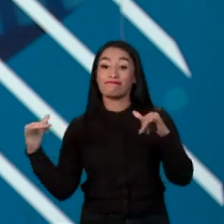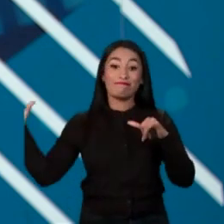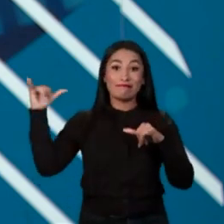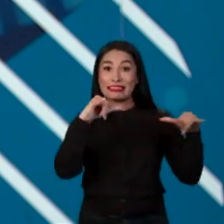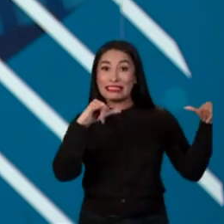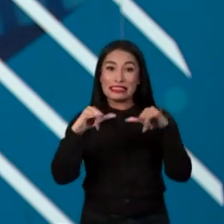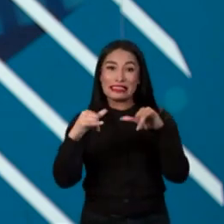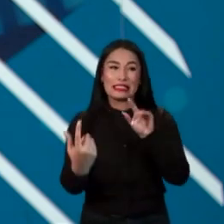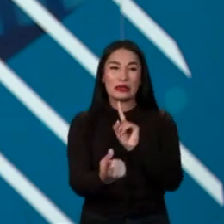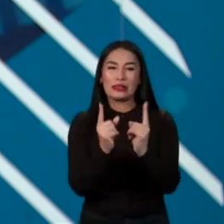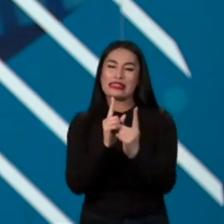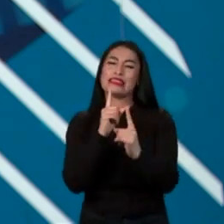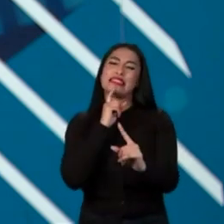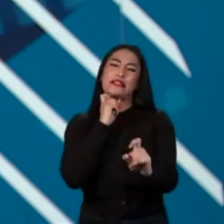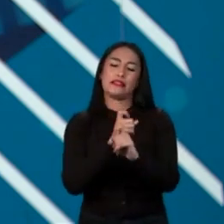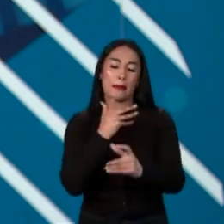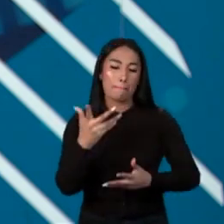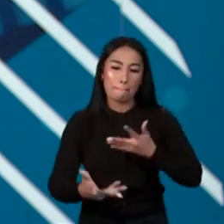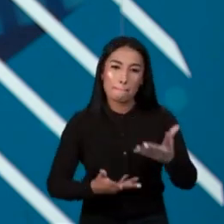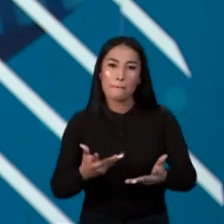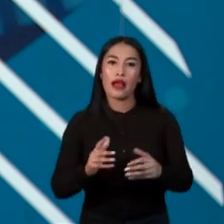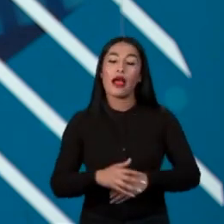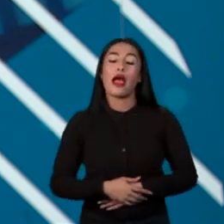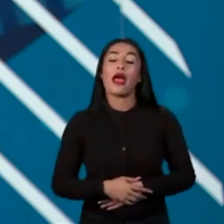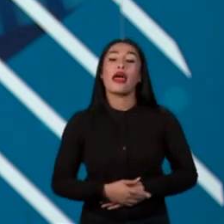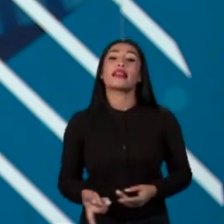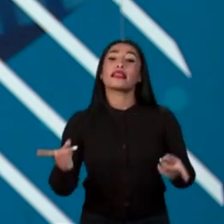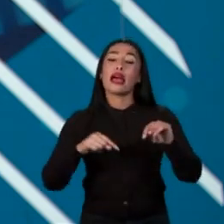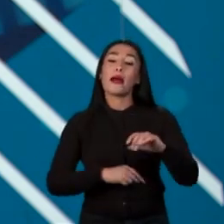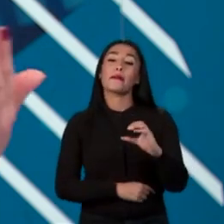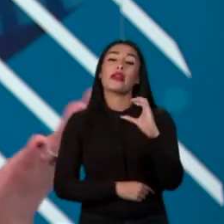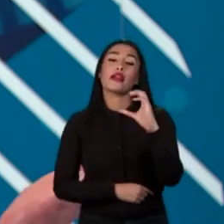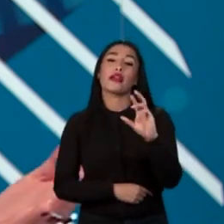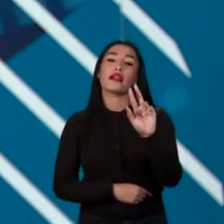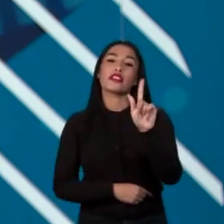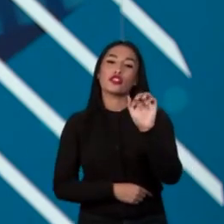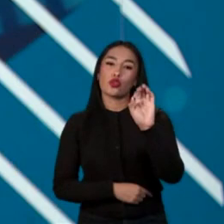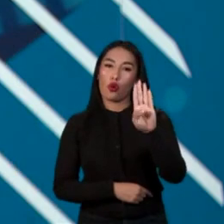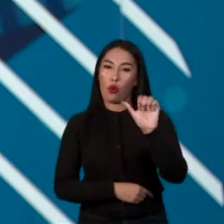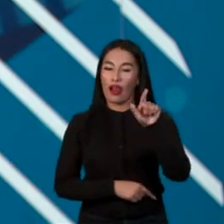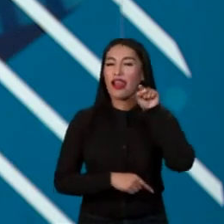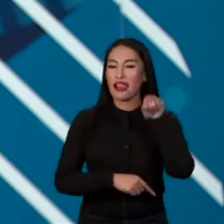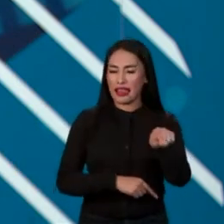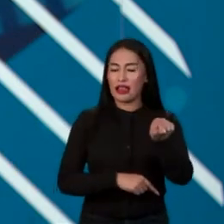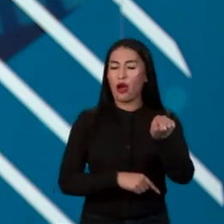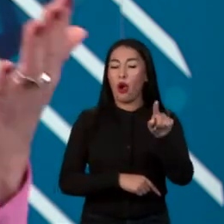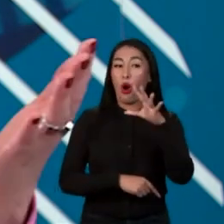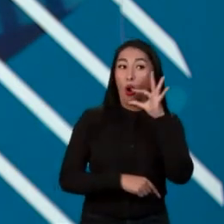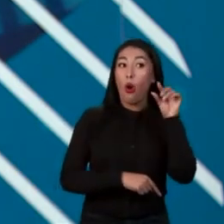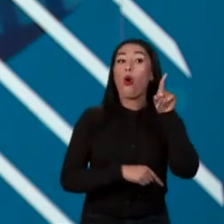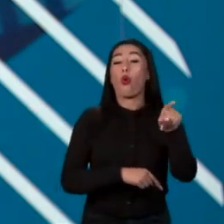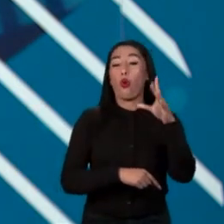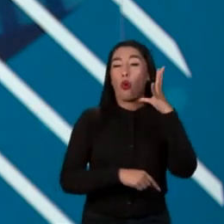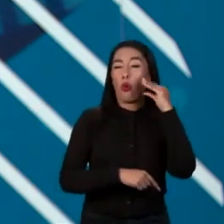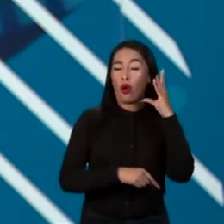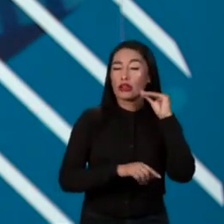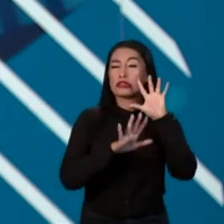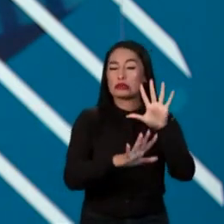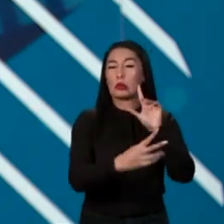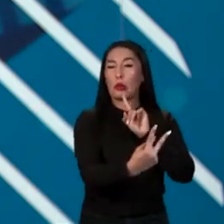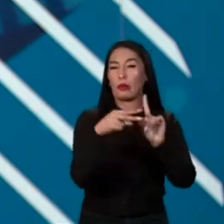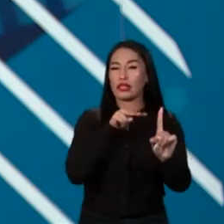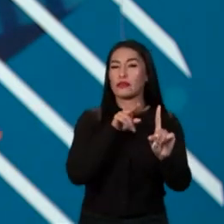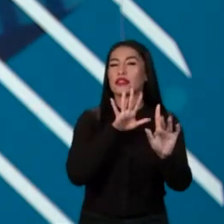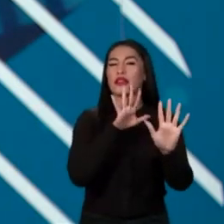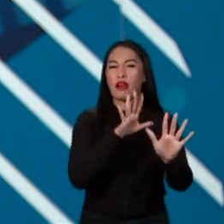nos acompañan también Cristóbal Cobo, que nos va a dar una visión mucho más global, desde su punto de